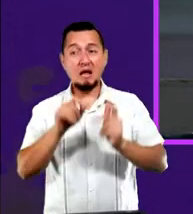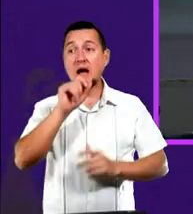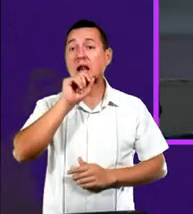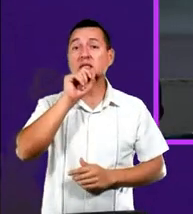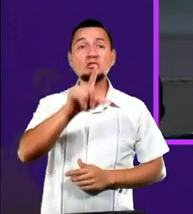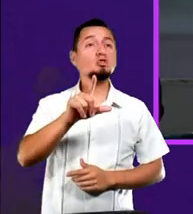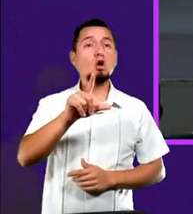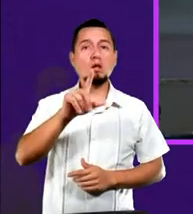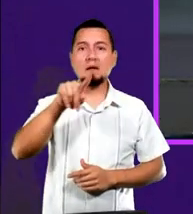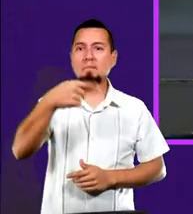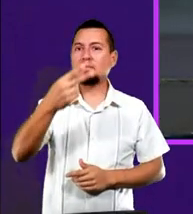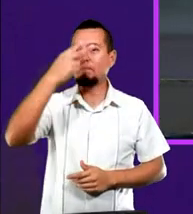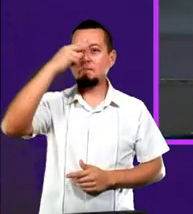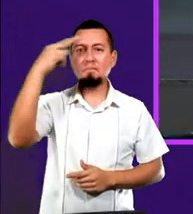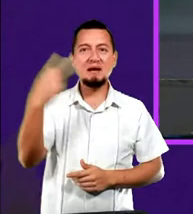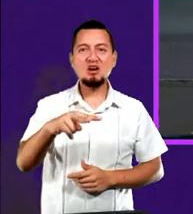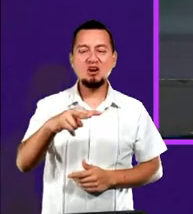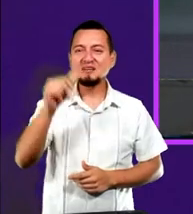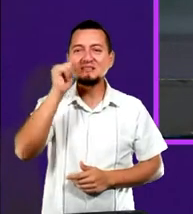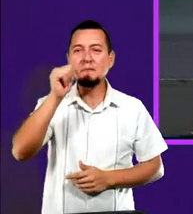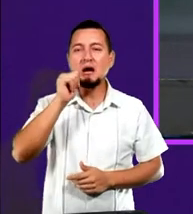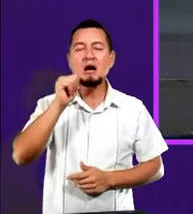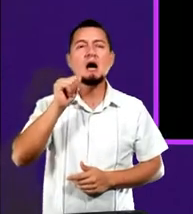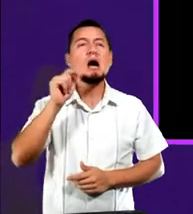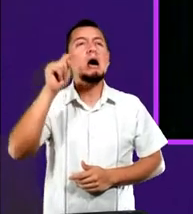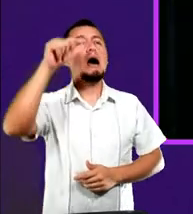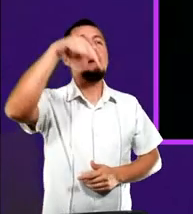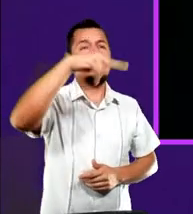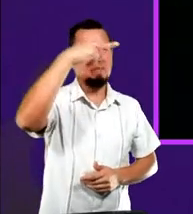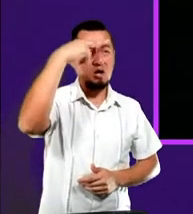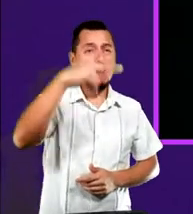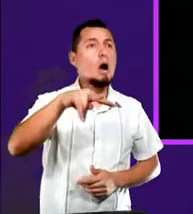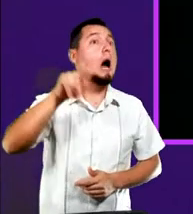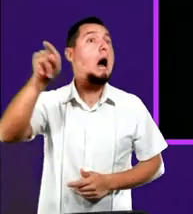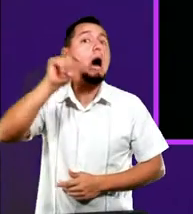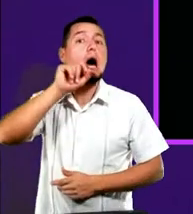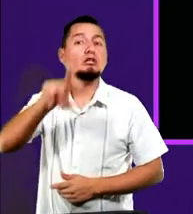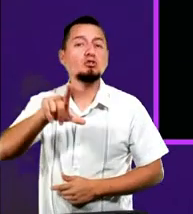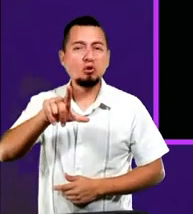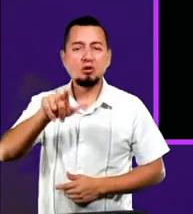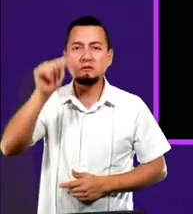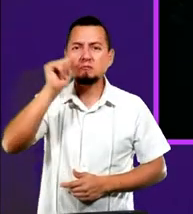mundo entero. También ustedes lo saben muy bien.